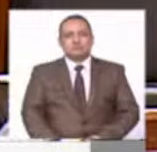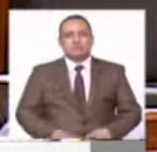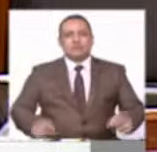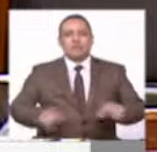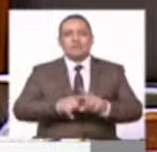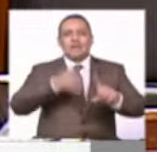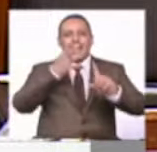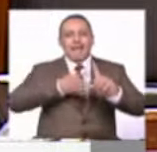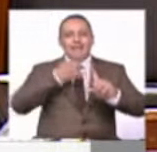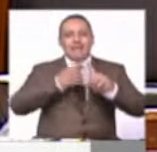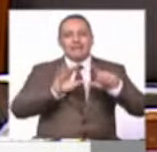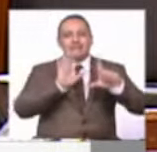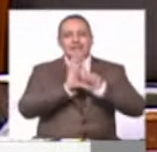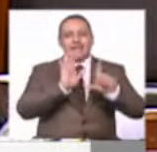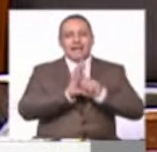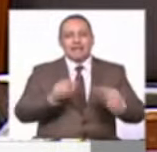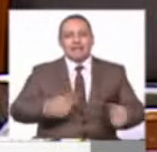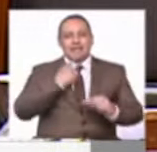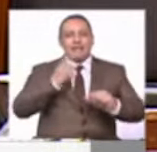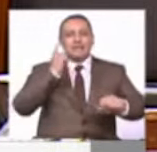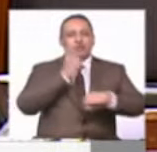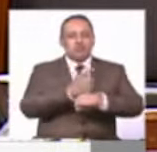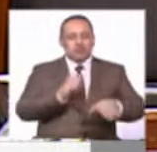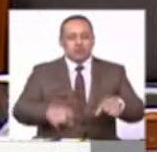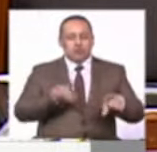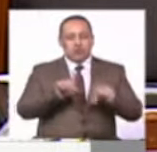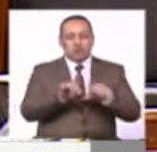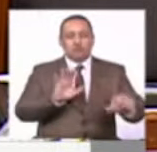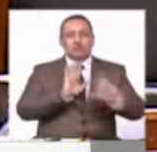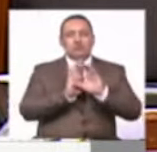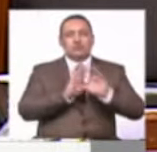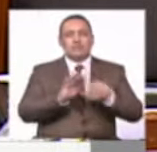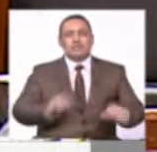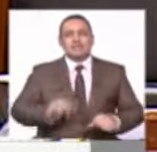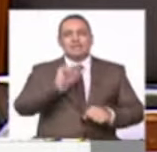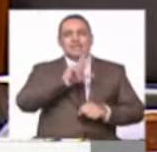análisis jurídico de la denuncia constitucional